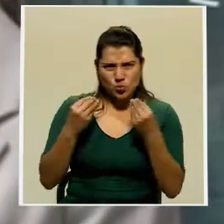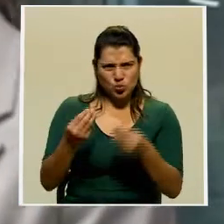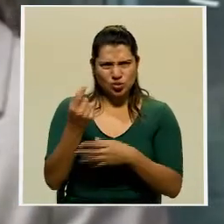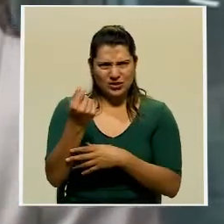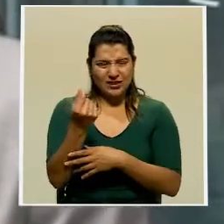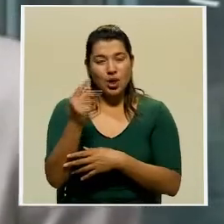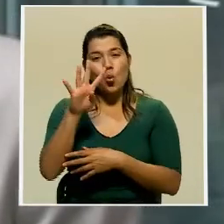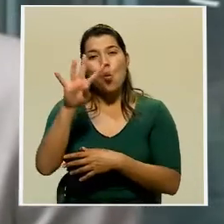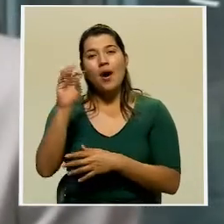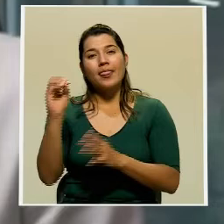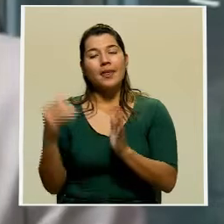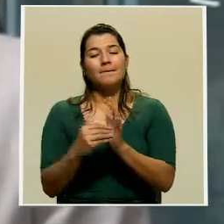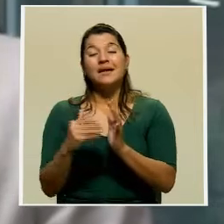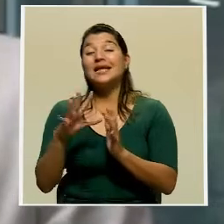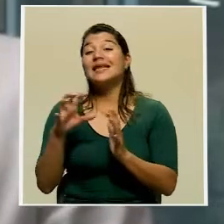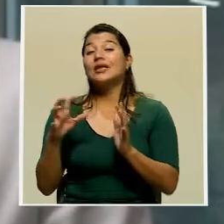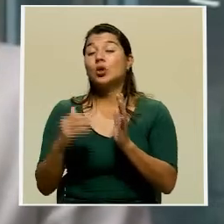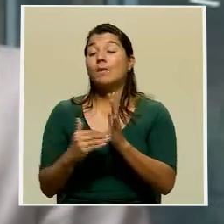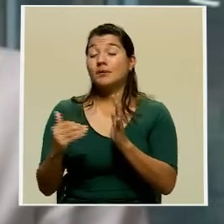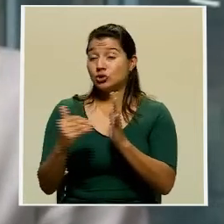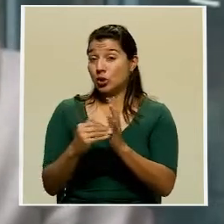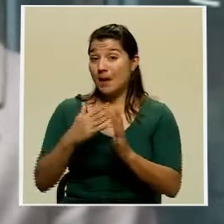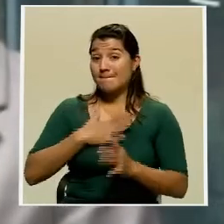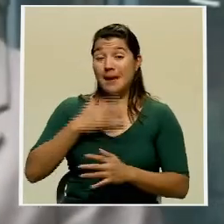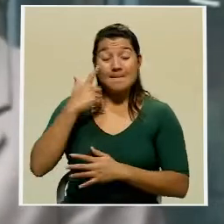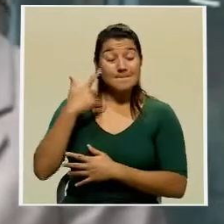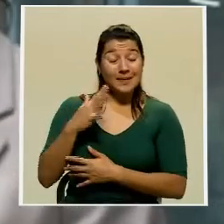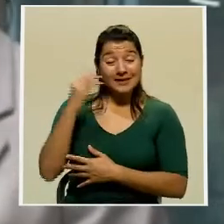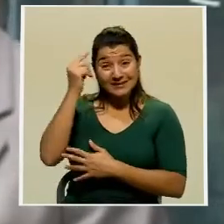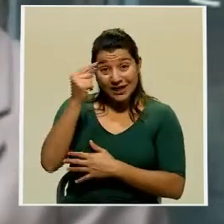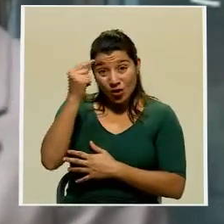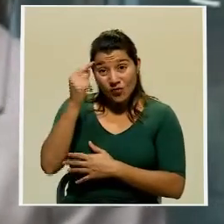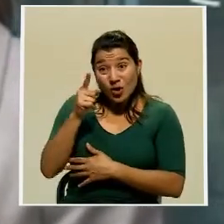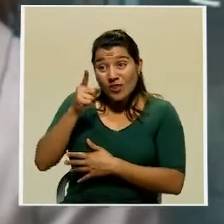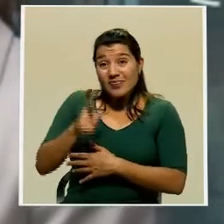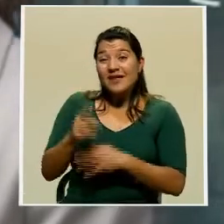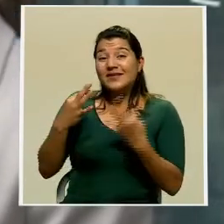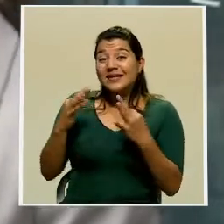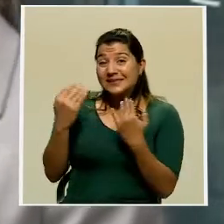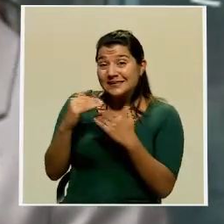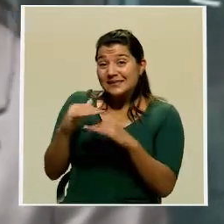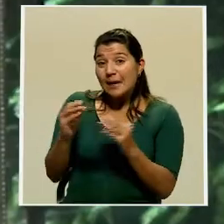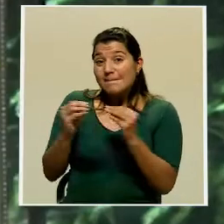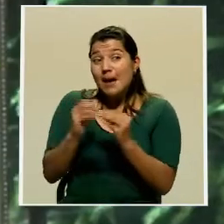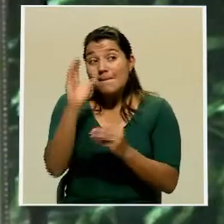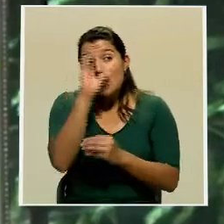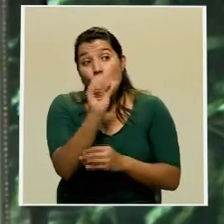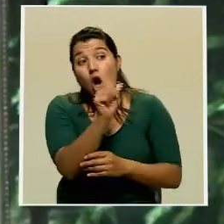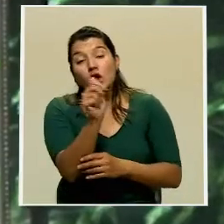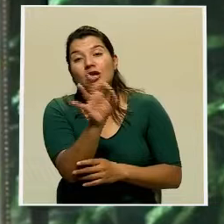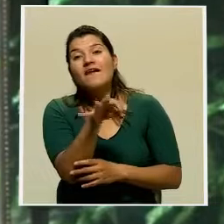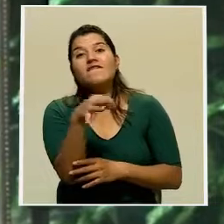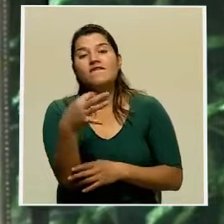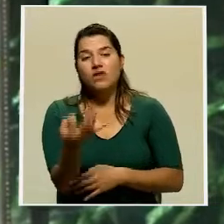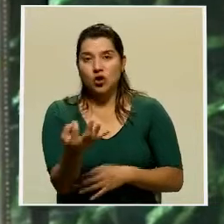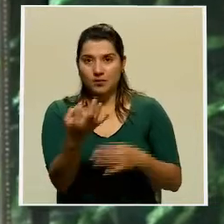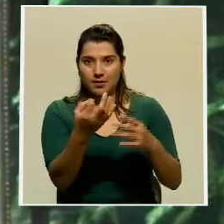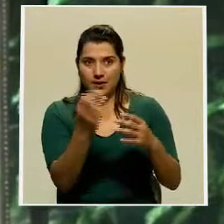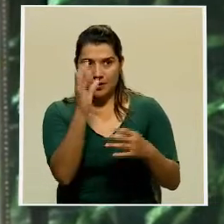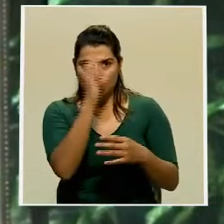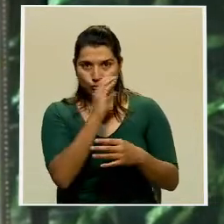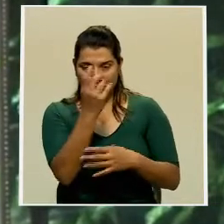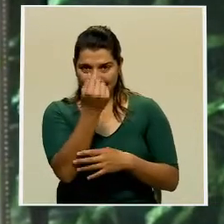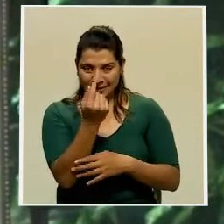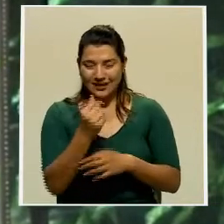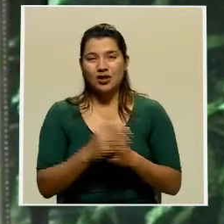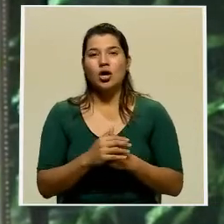40.500 millones. Me parece que el Ejecutivo debería esforzarse un poquito más y buscar otras fuentes de financiamiento. Ciertamente no es deseable tener